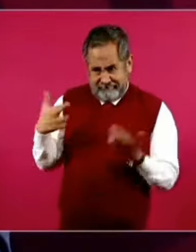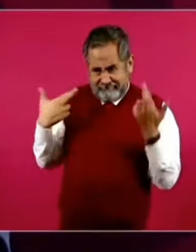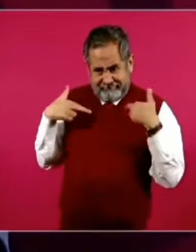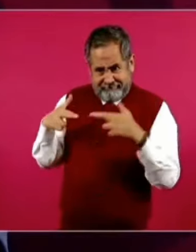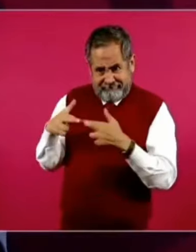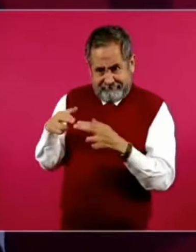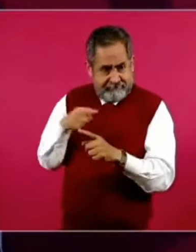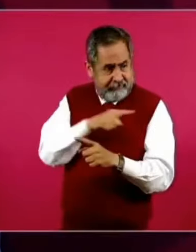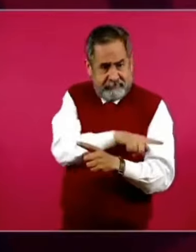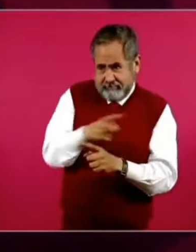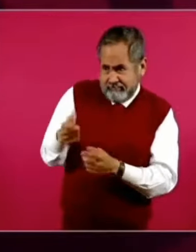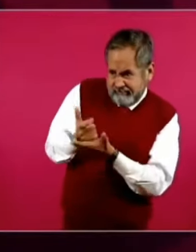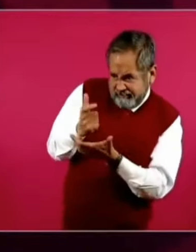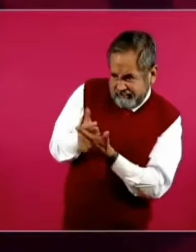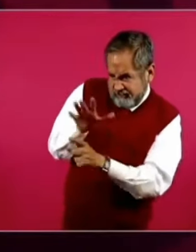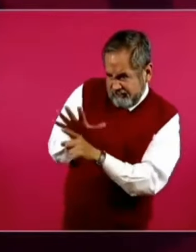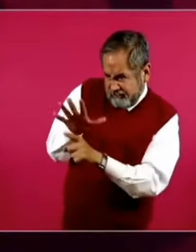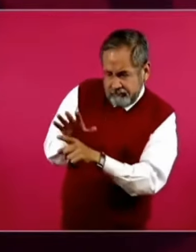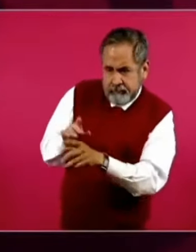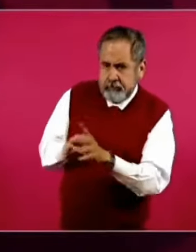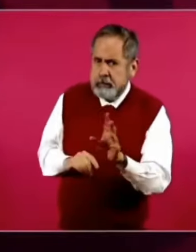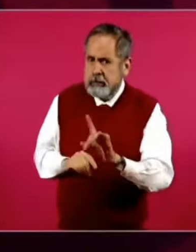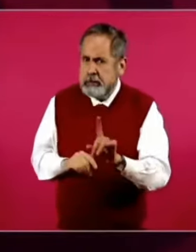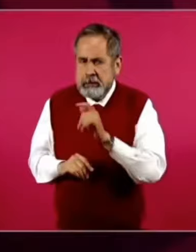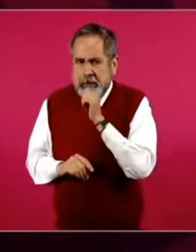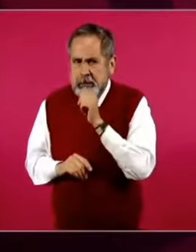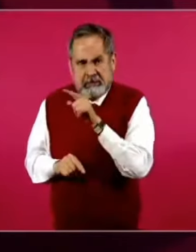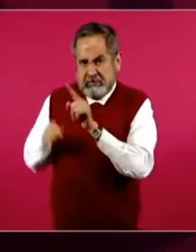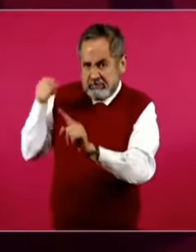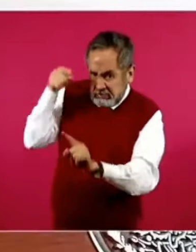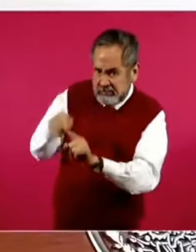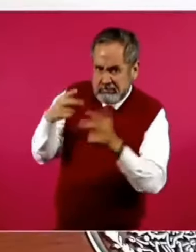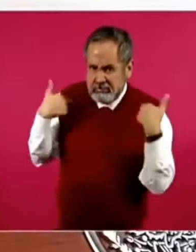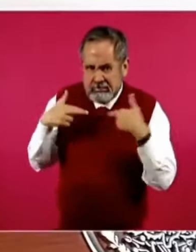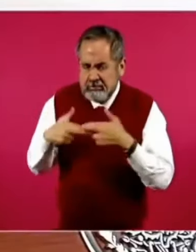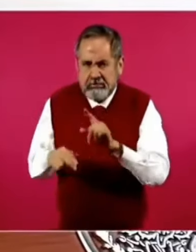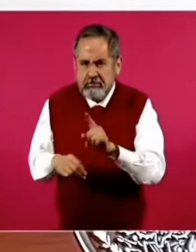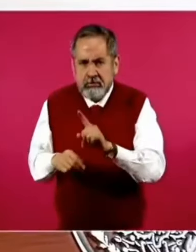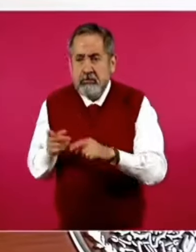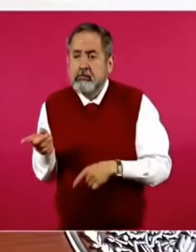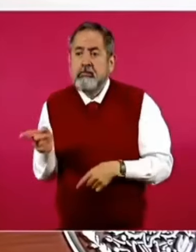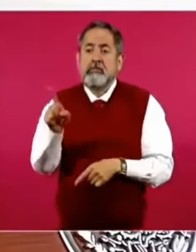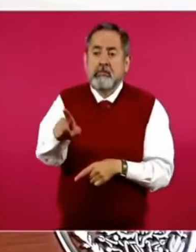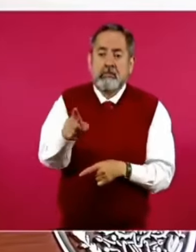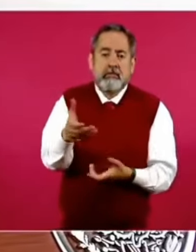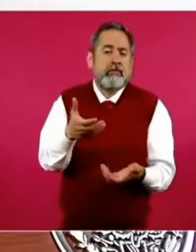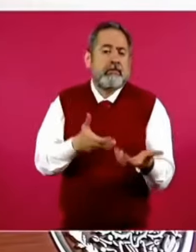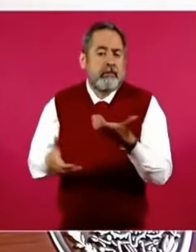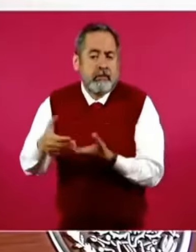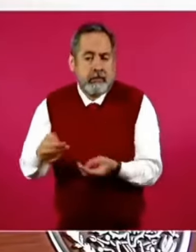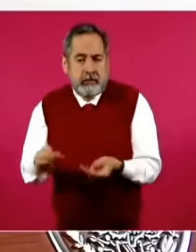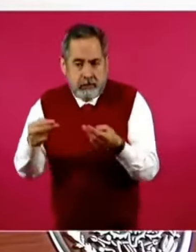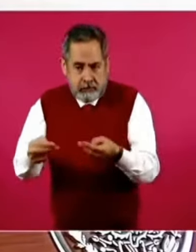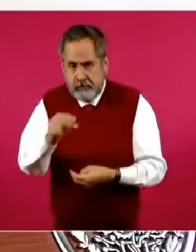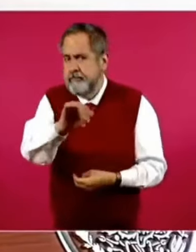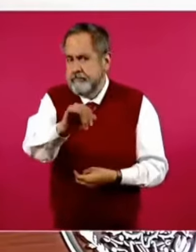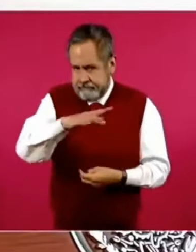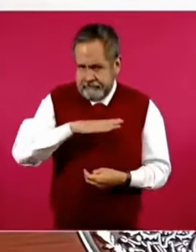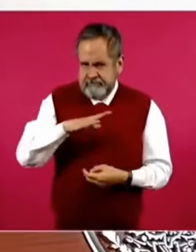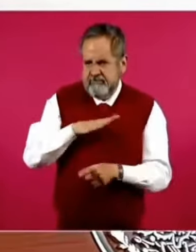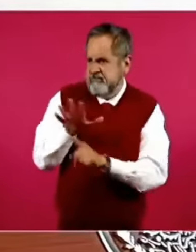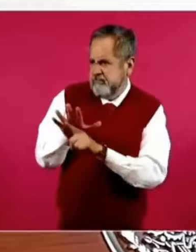particular no, pero sí a comerciantes, sí a pequeños